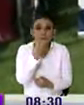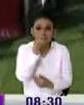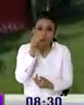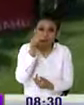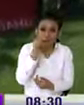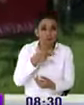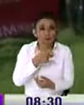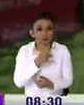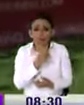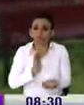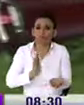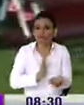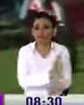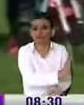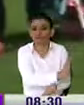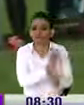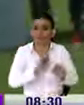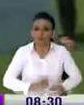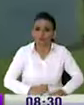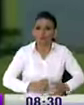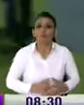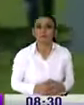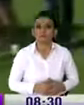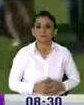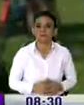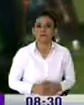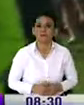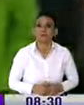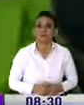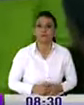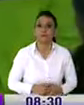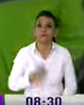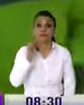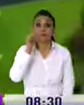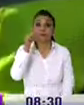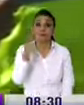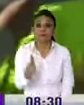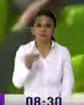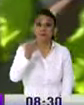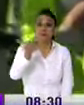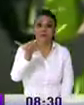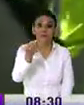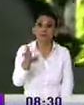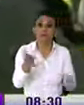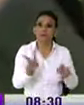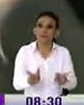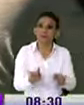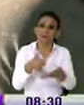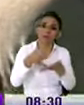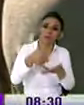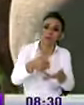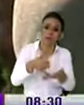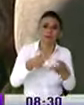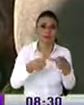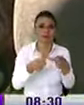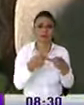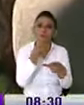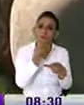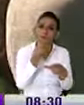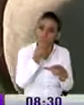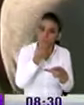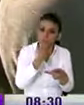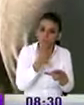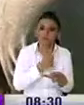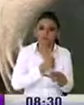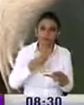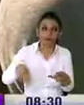consumo de alcohol especialmente. En sí, para el día de mañana igual habrá premios, gastronomía especial propia de